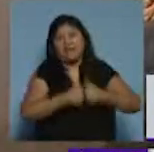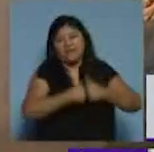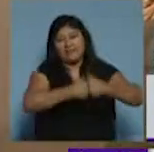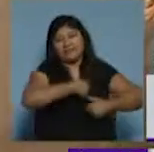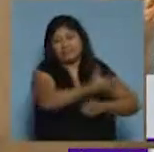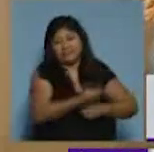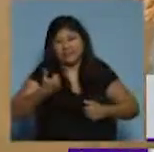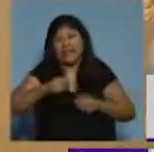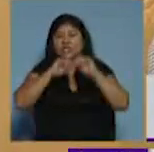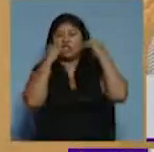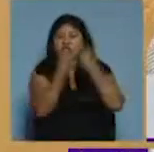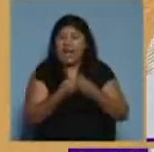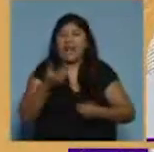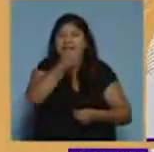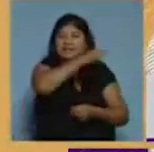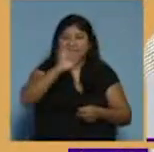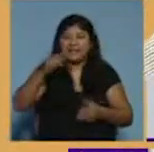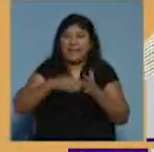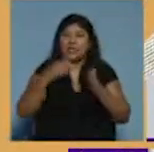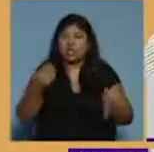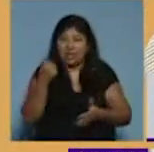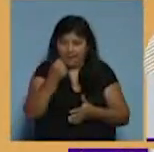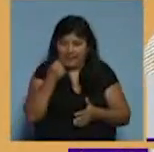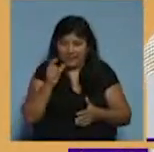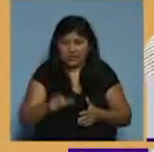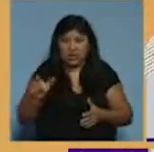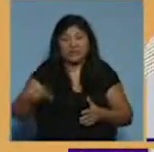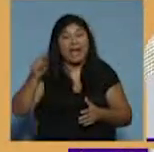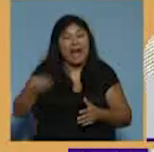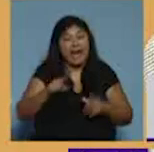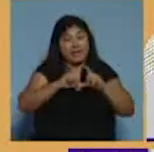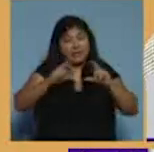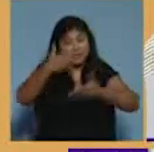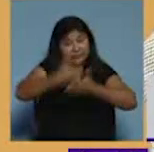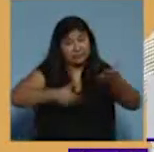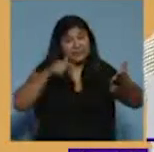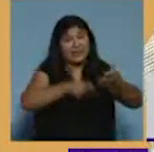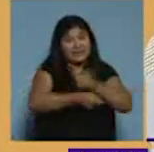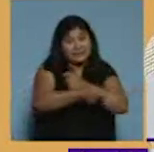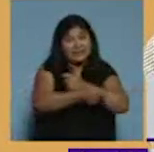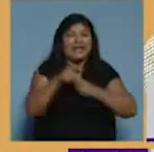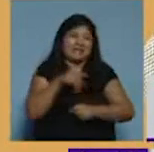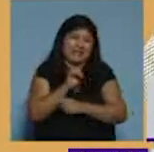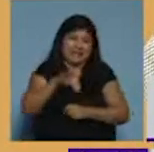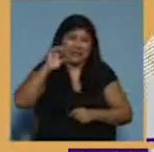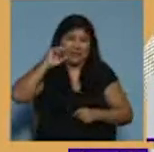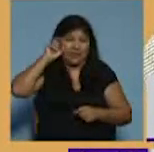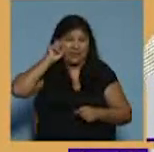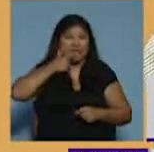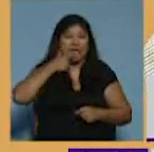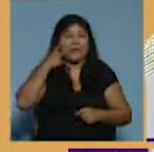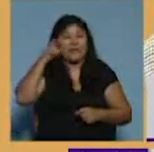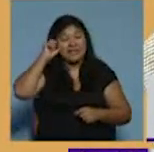asciende a 60 millones de pesos en esta causa conocida como pie de villeros que también los integrantes de la cooperativa fueron